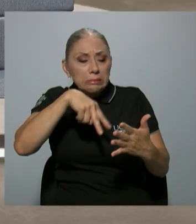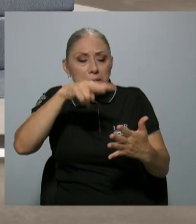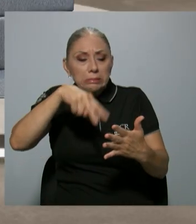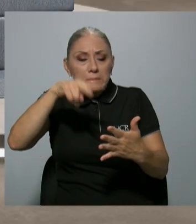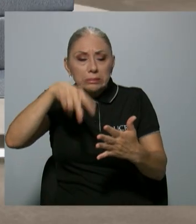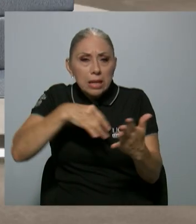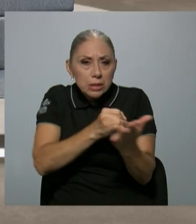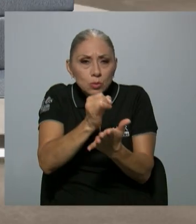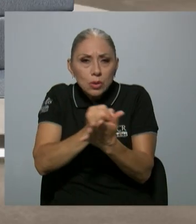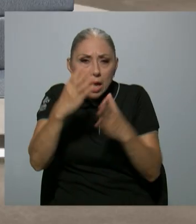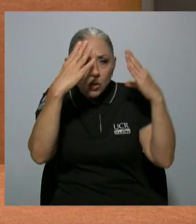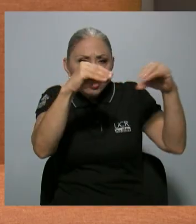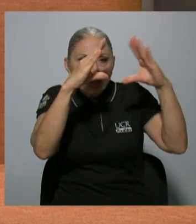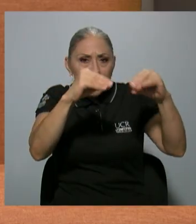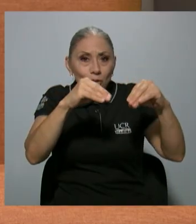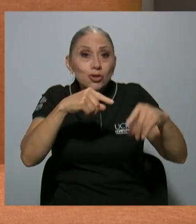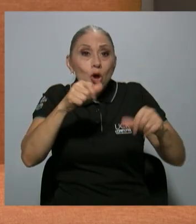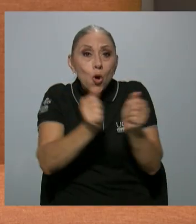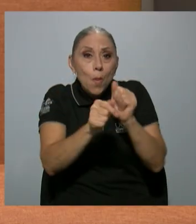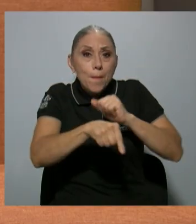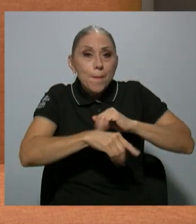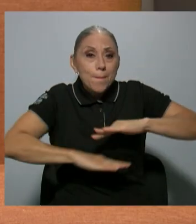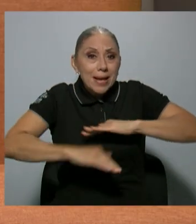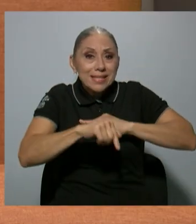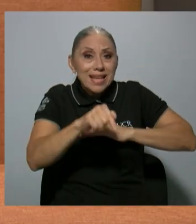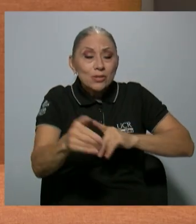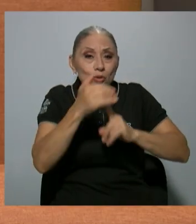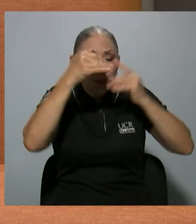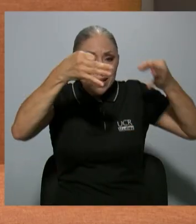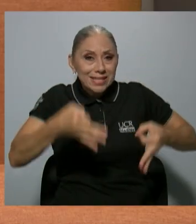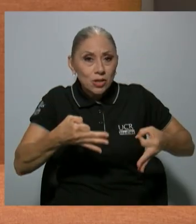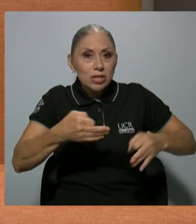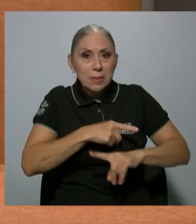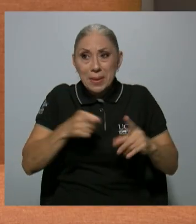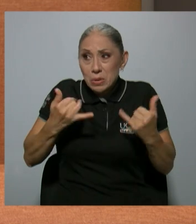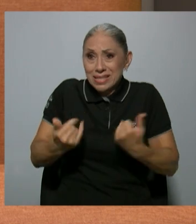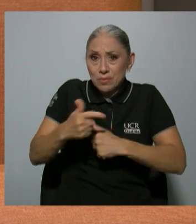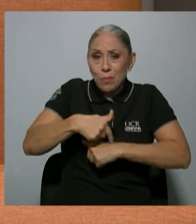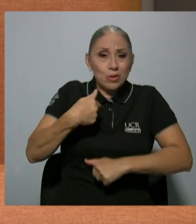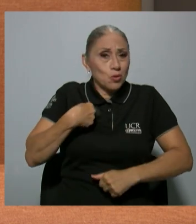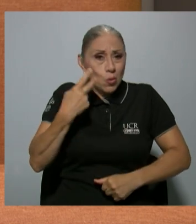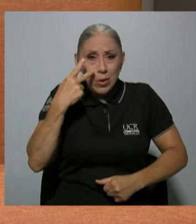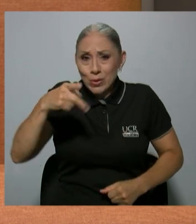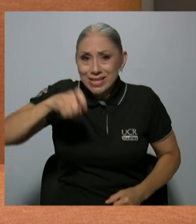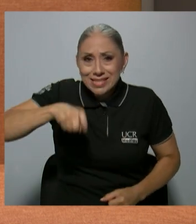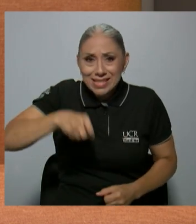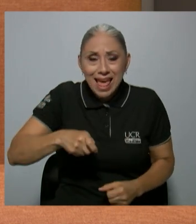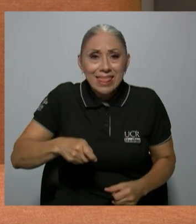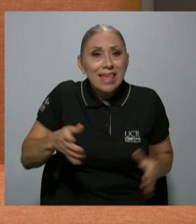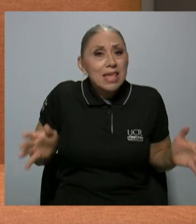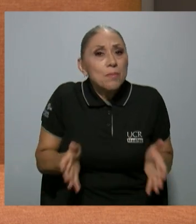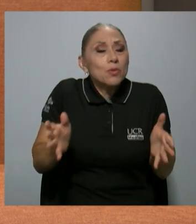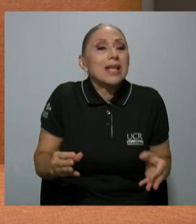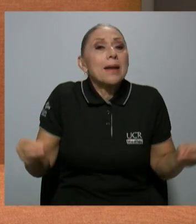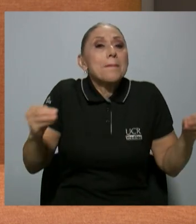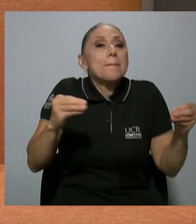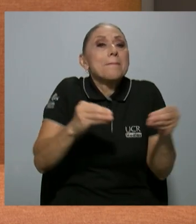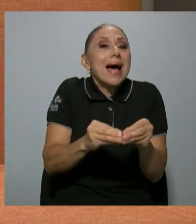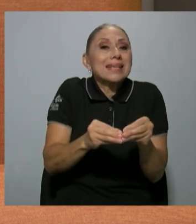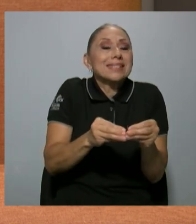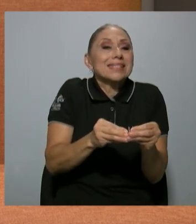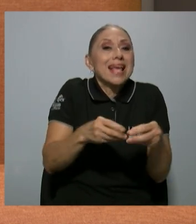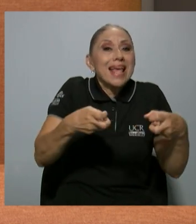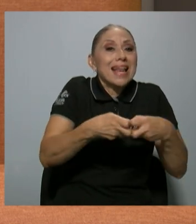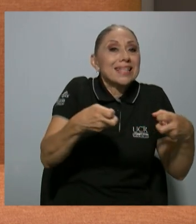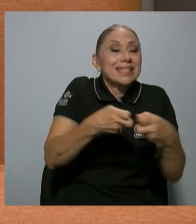y a partir de ahí tomar decisiones. Pero yo no veo necesidad en este momento de impulsar más hidroeléctricas o más geotérmicas, porque tenemos casos